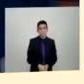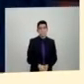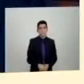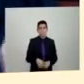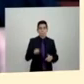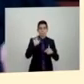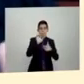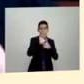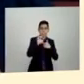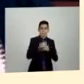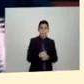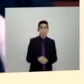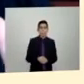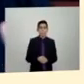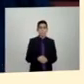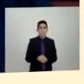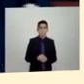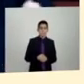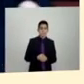Entonces,